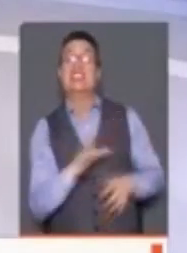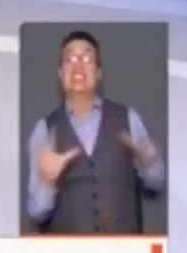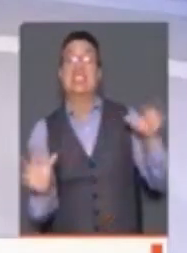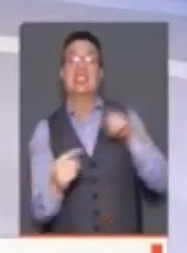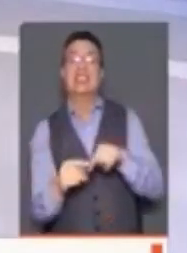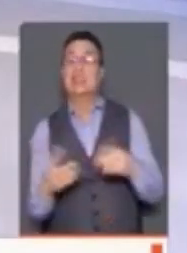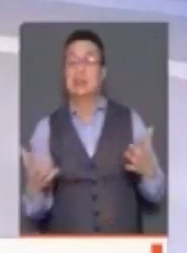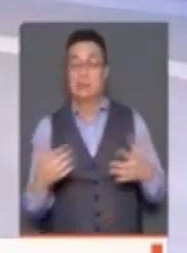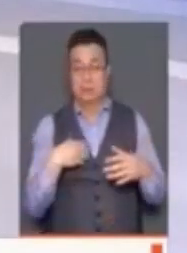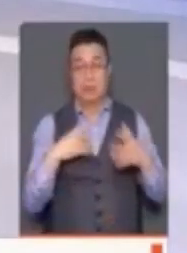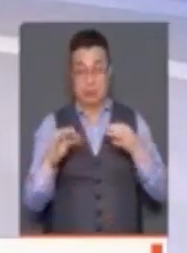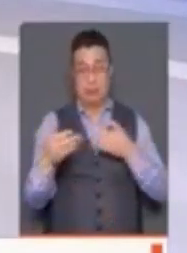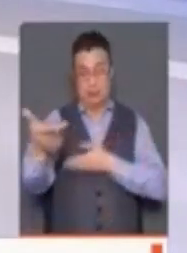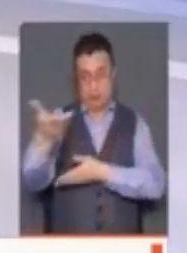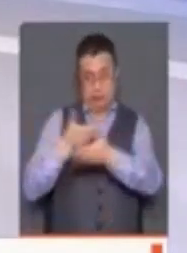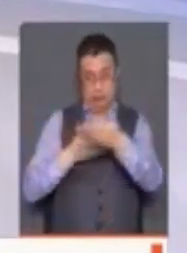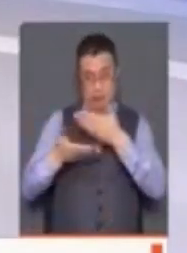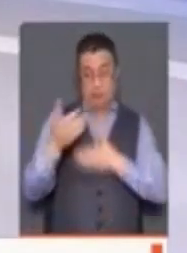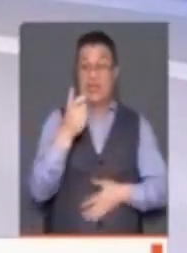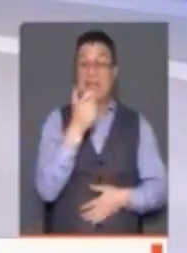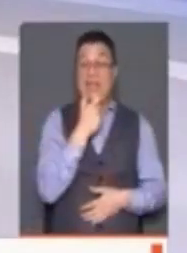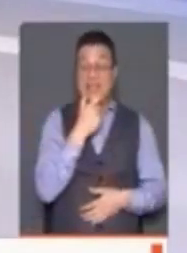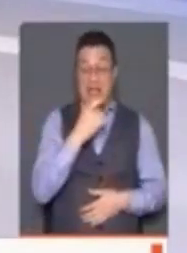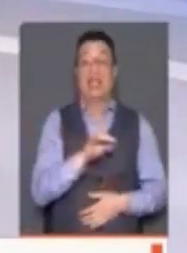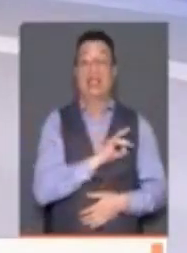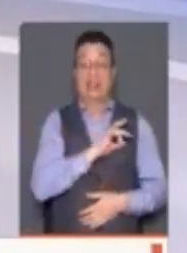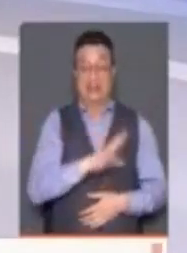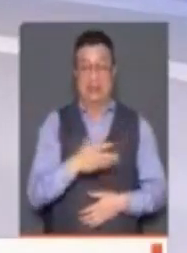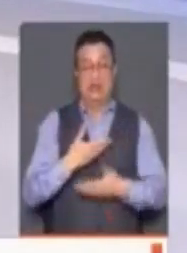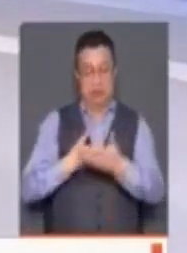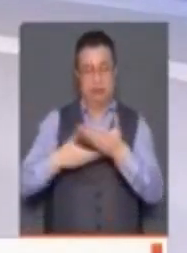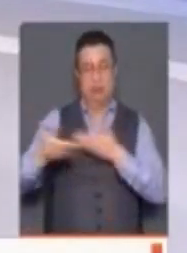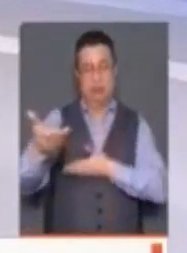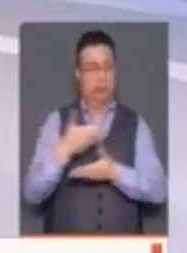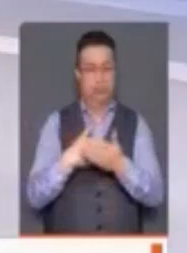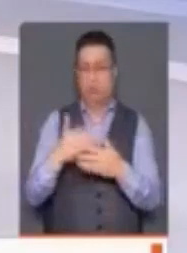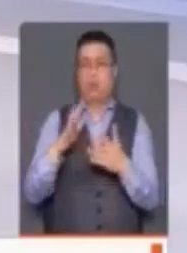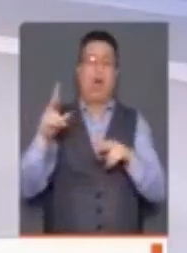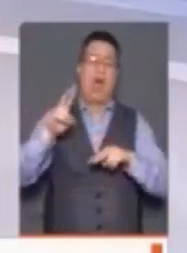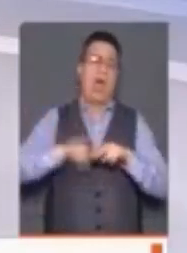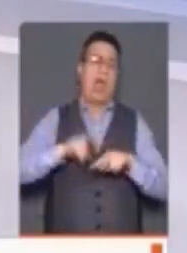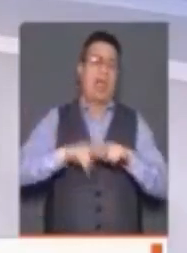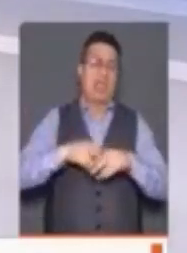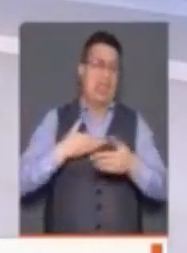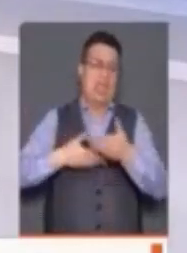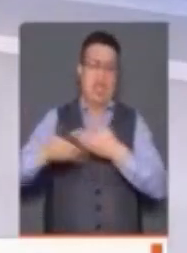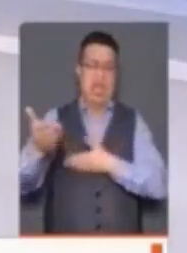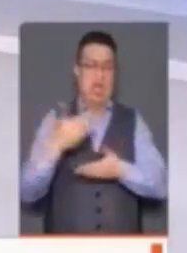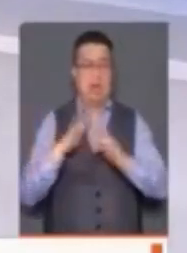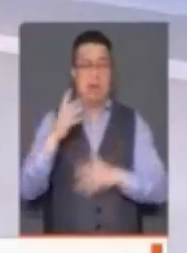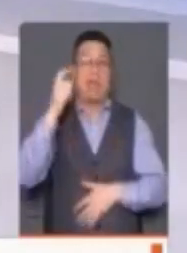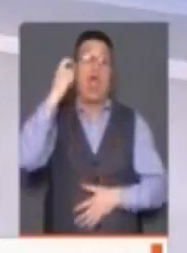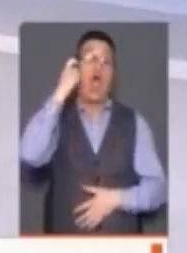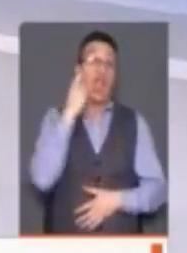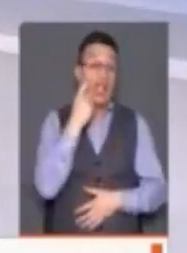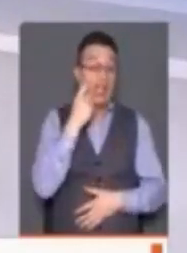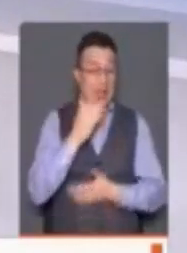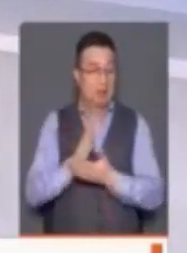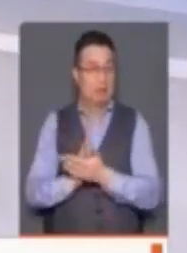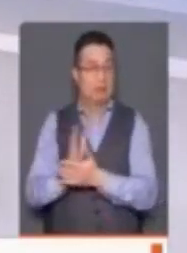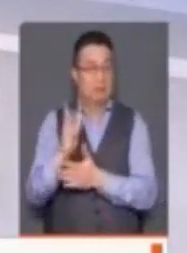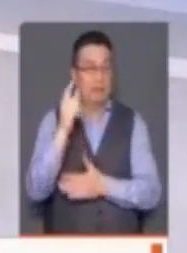relación bilateral entre el Reino Unido y Chile es una relación muy rica y muy antigua. Uh-huh. Viene desde el tiempo de O'Higgins.